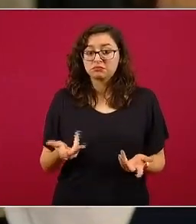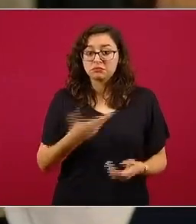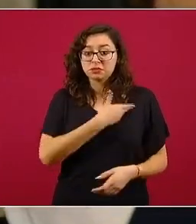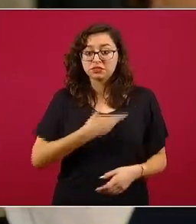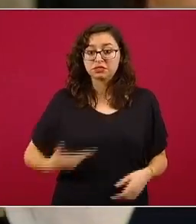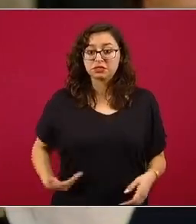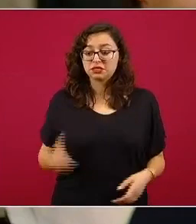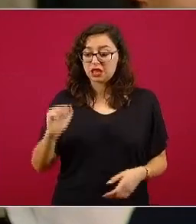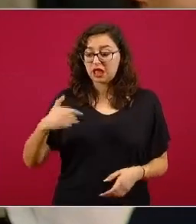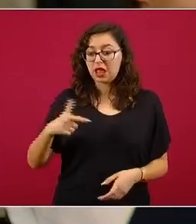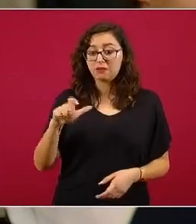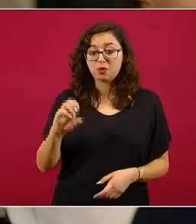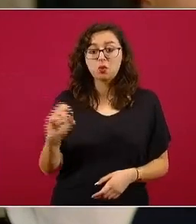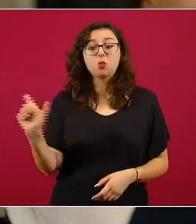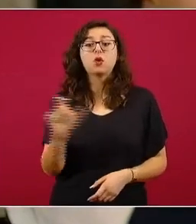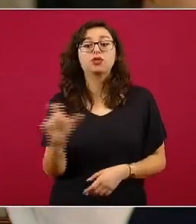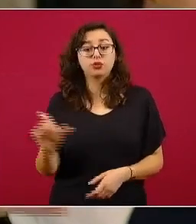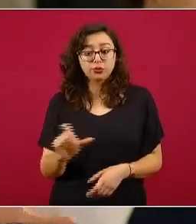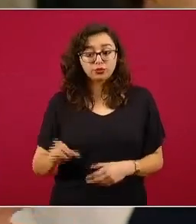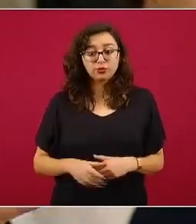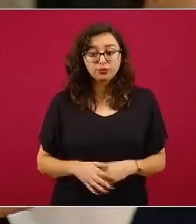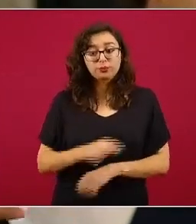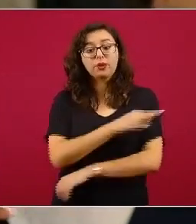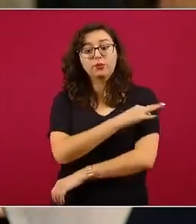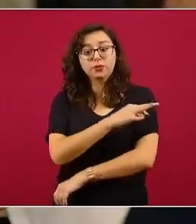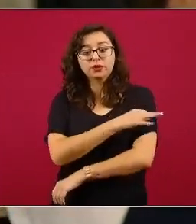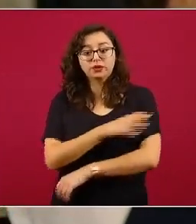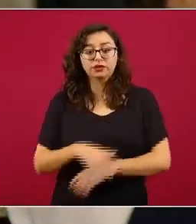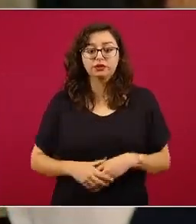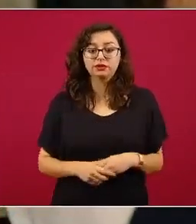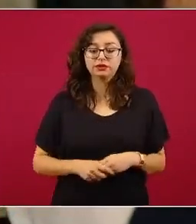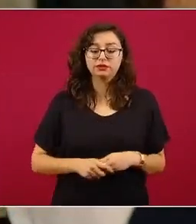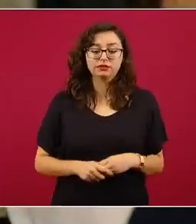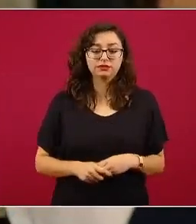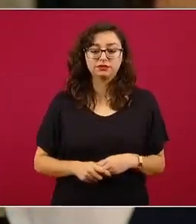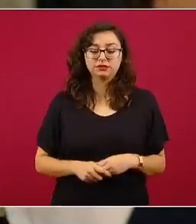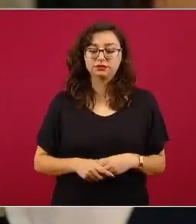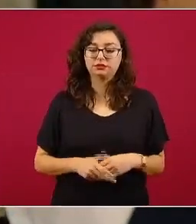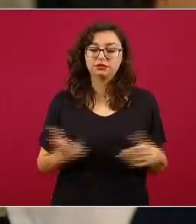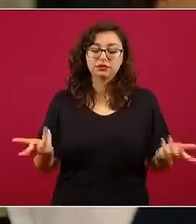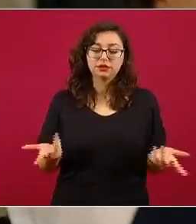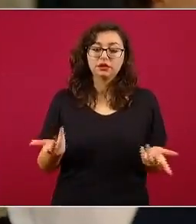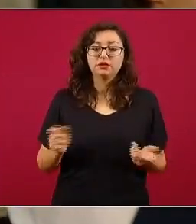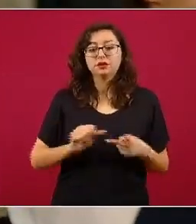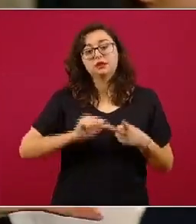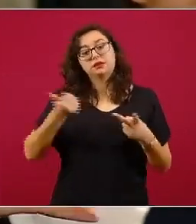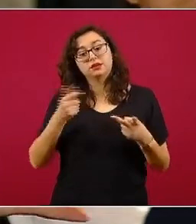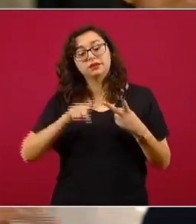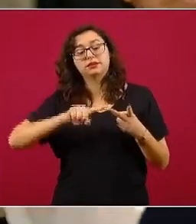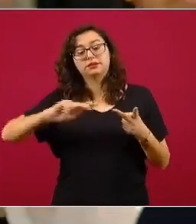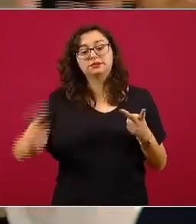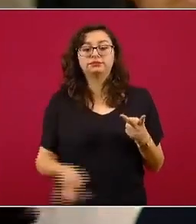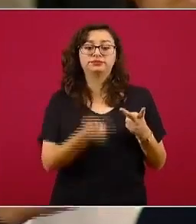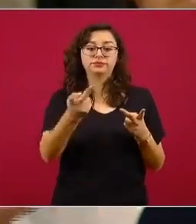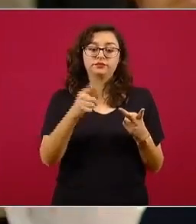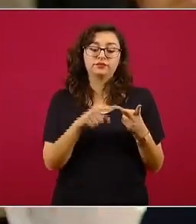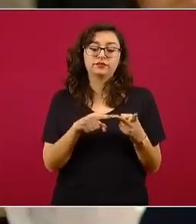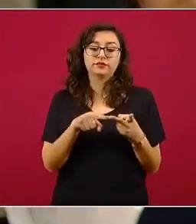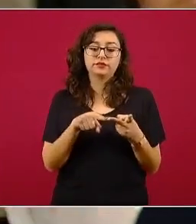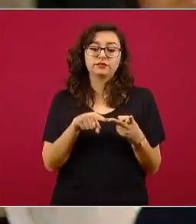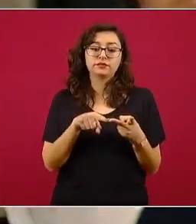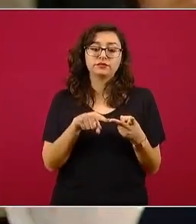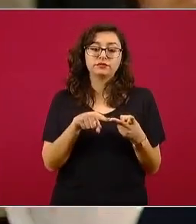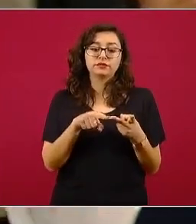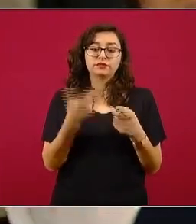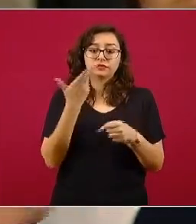Andrés Manuel López Obrador. Y también quisiera hacerle otra pregunta sobre esta ampliación que están haciendo